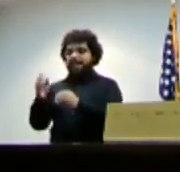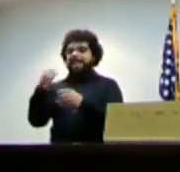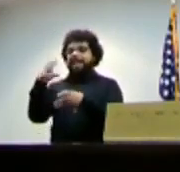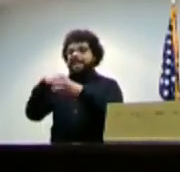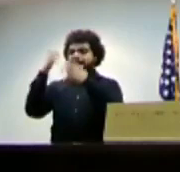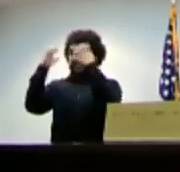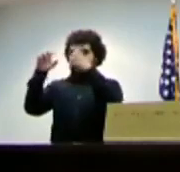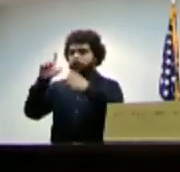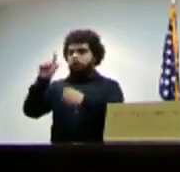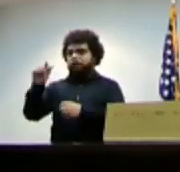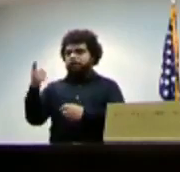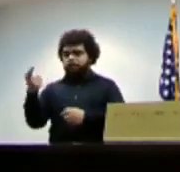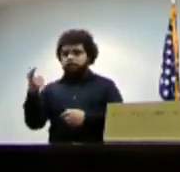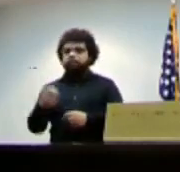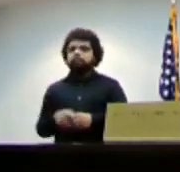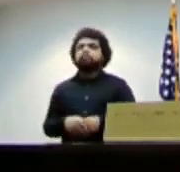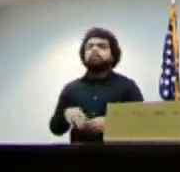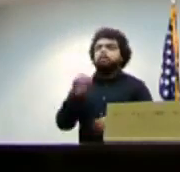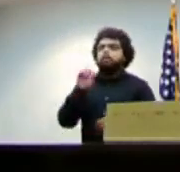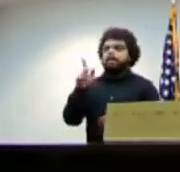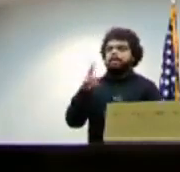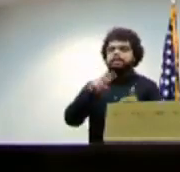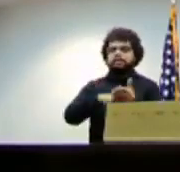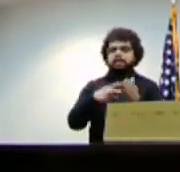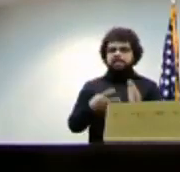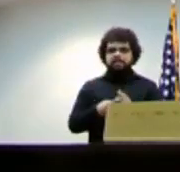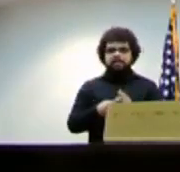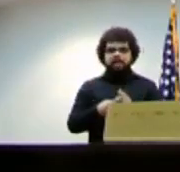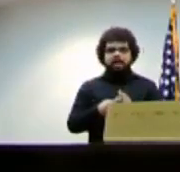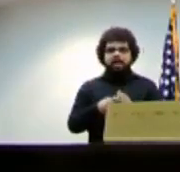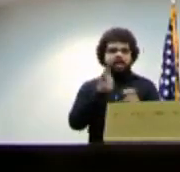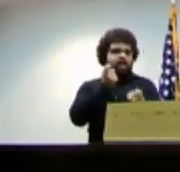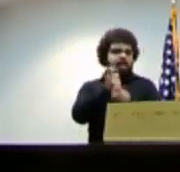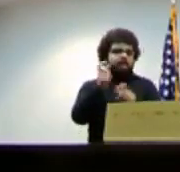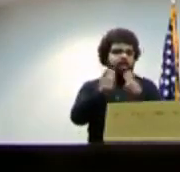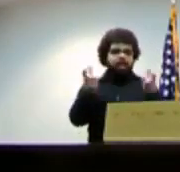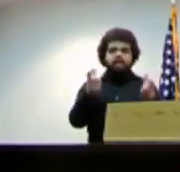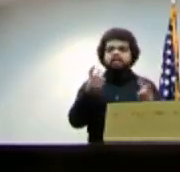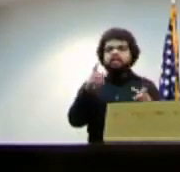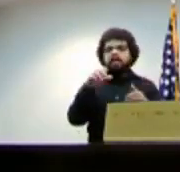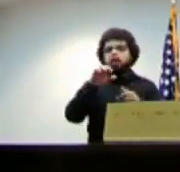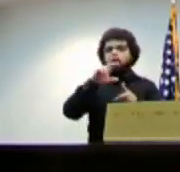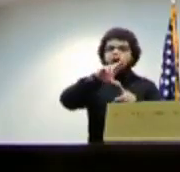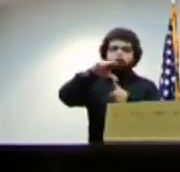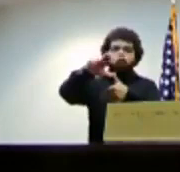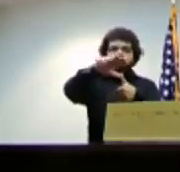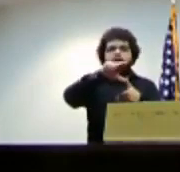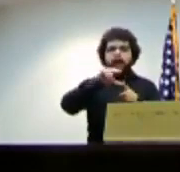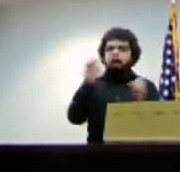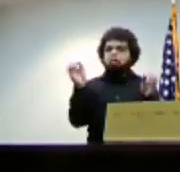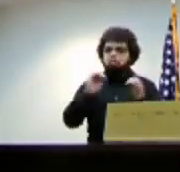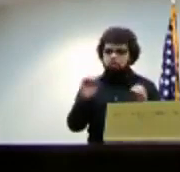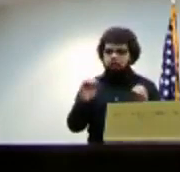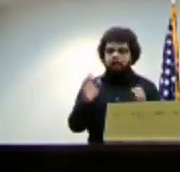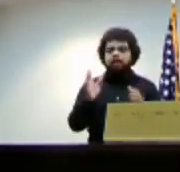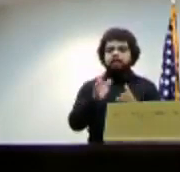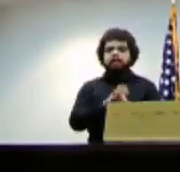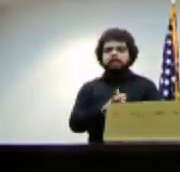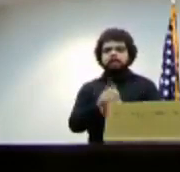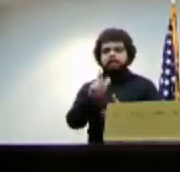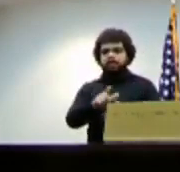María, hubo unos daños en los terremotos que se atendieron, se repararon las unidades. Le